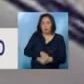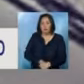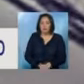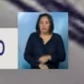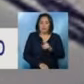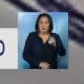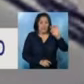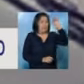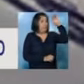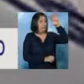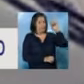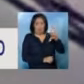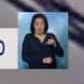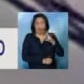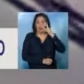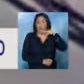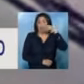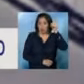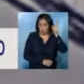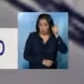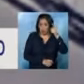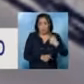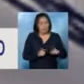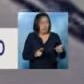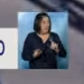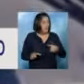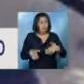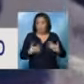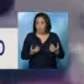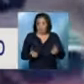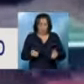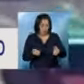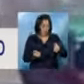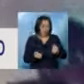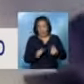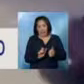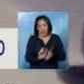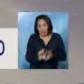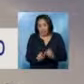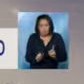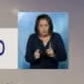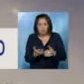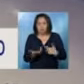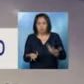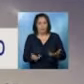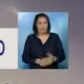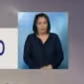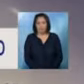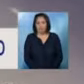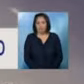El semáforo se encontraba en rojo, pero le fue imposible frenar.